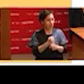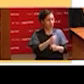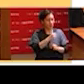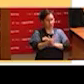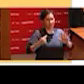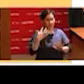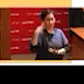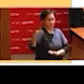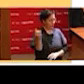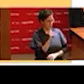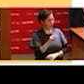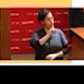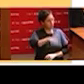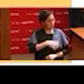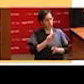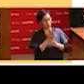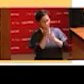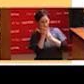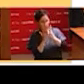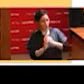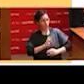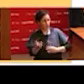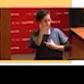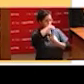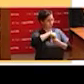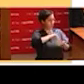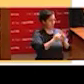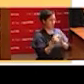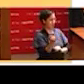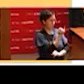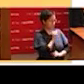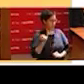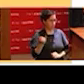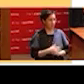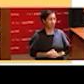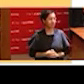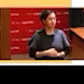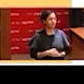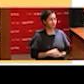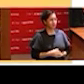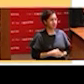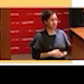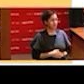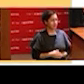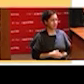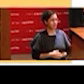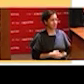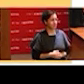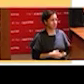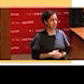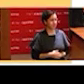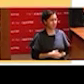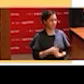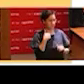ajena sino que también hay otras posibilidades de empleo que también contemplamos dentro del proyecto básicamente apunto ahí algunas y lo haré rápido por